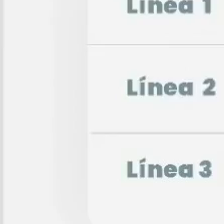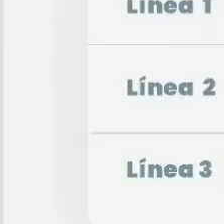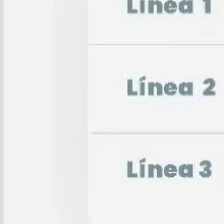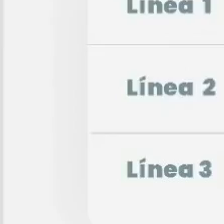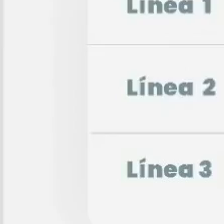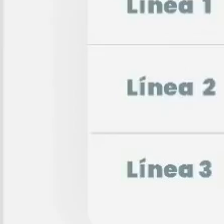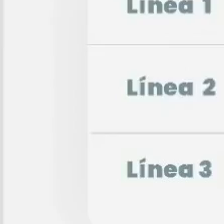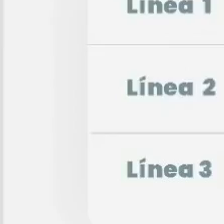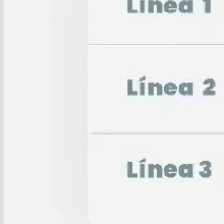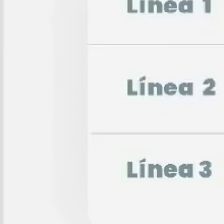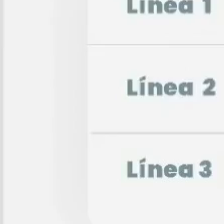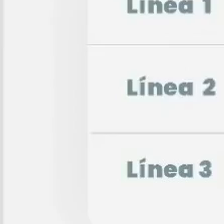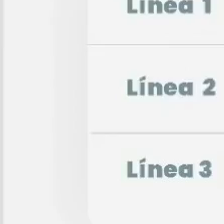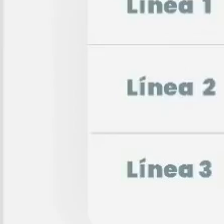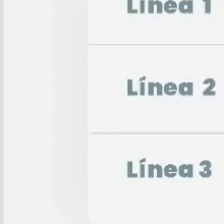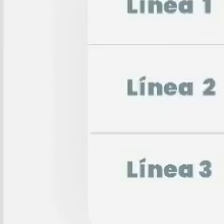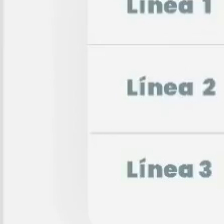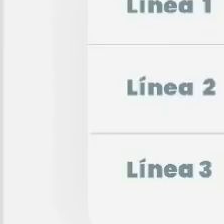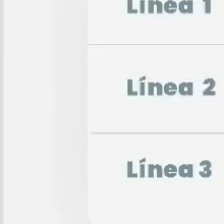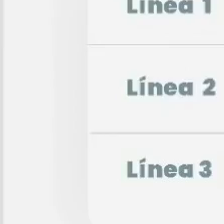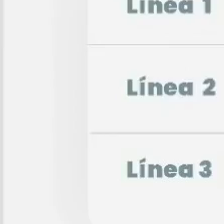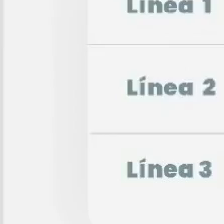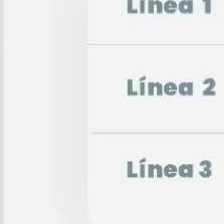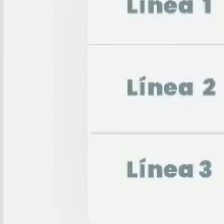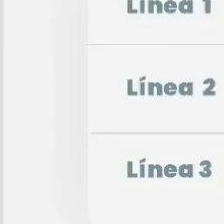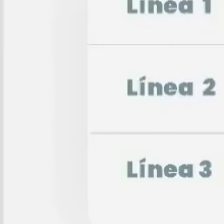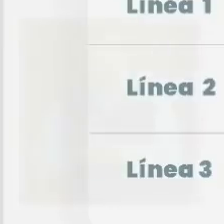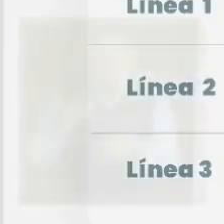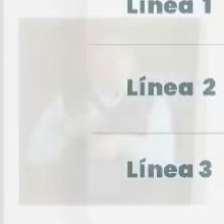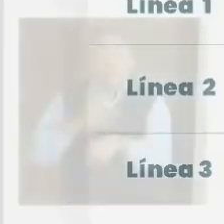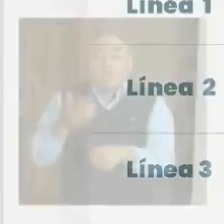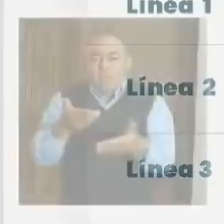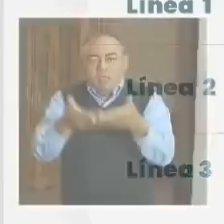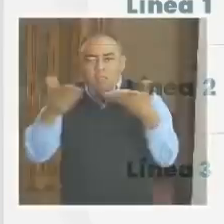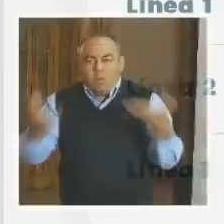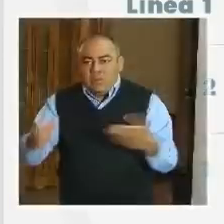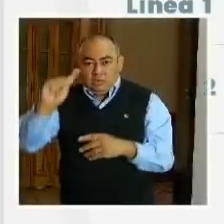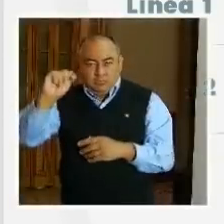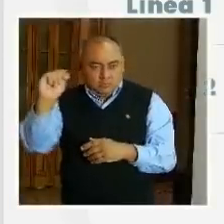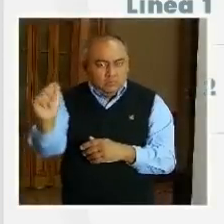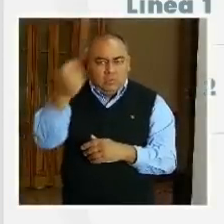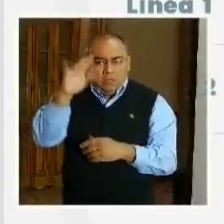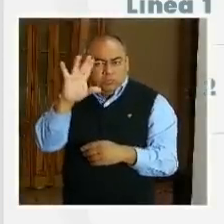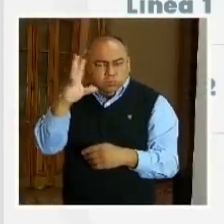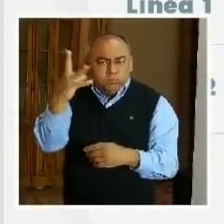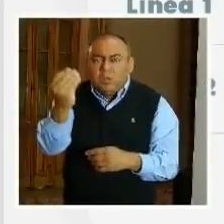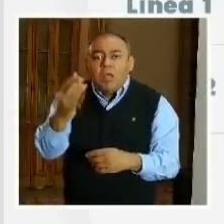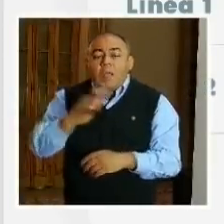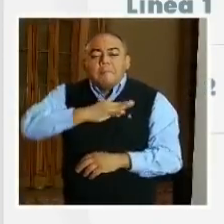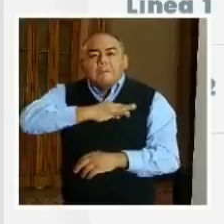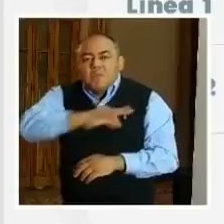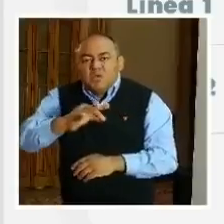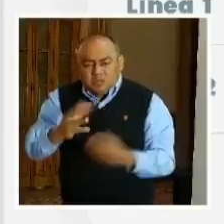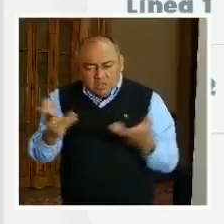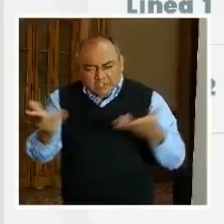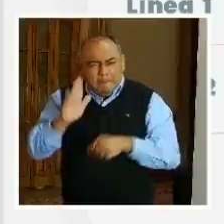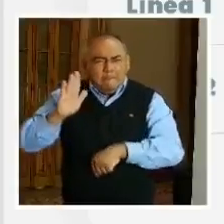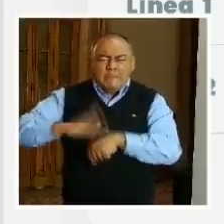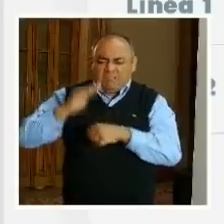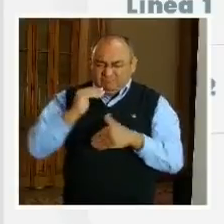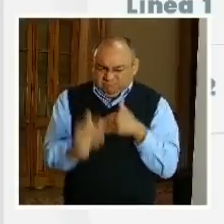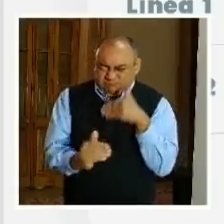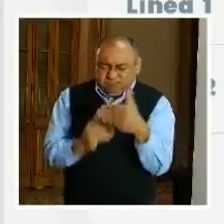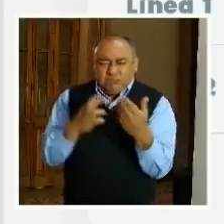reto, pero que es factible porque ahora la tecnología nos permite avanzar muy rápido